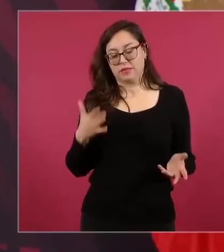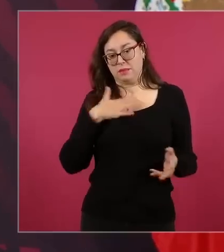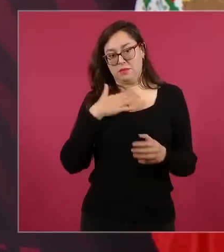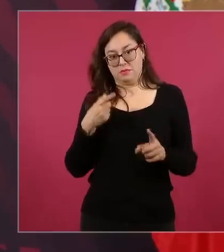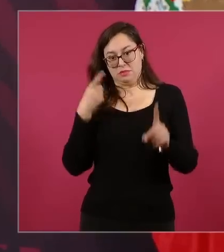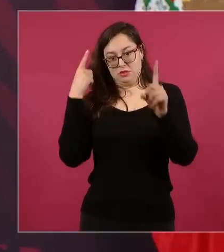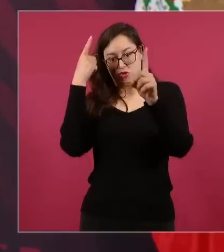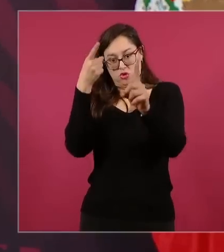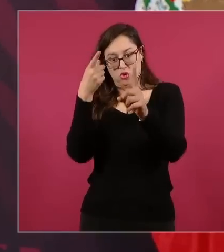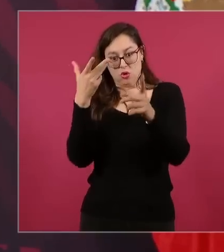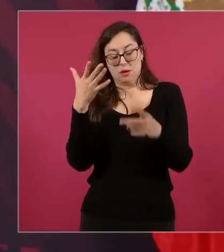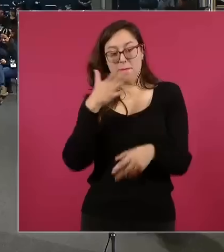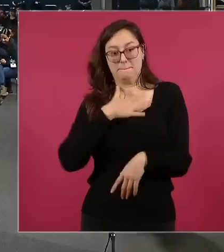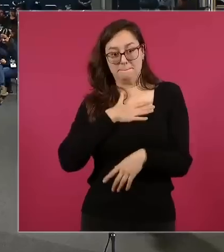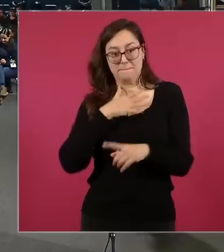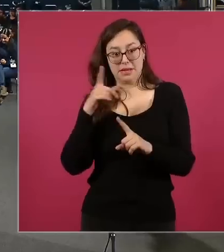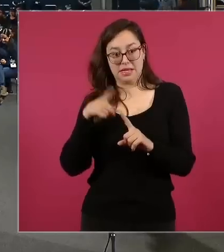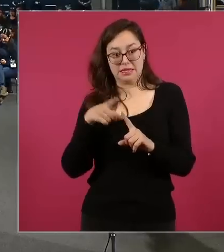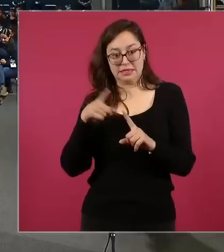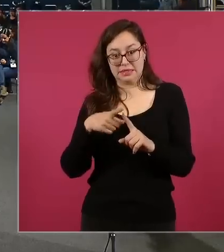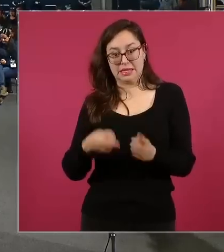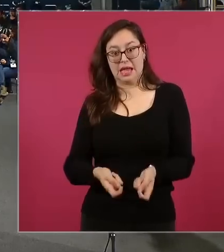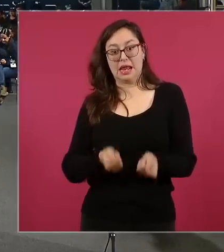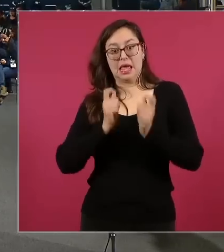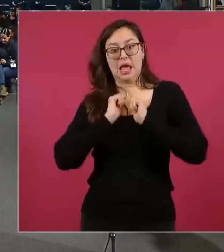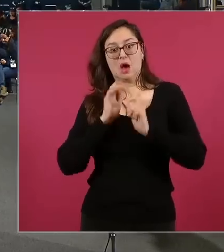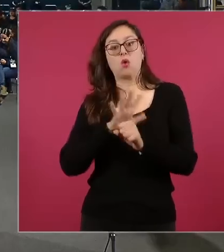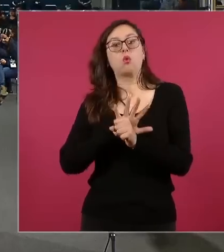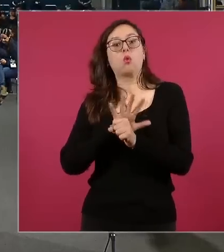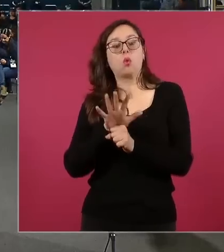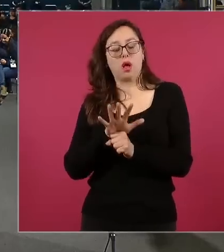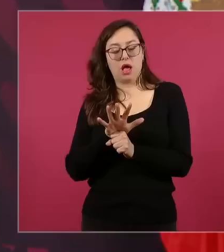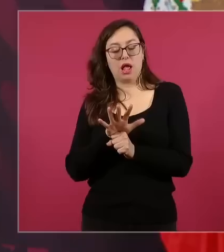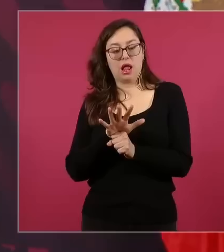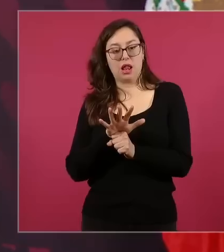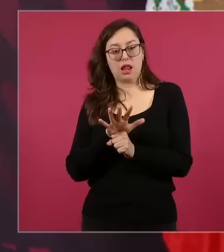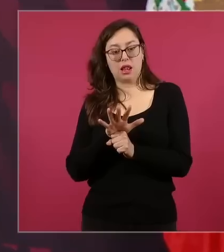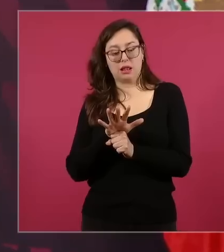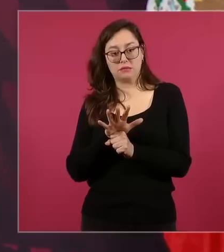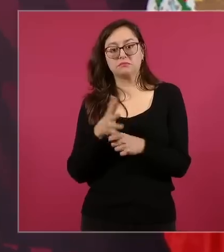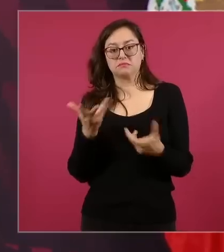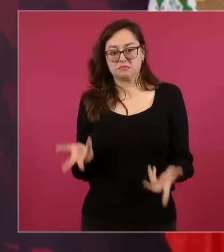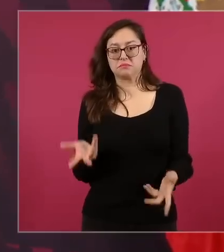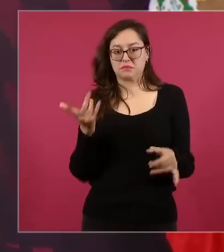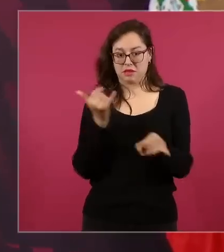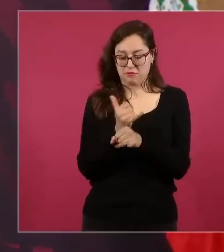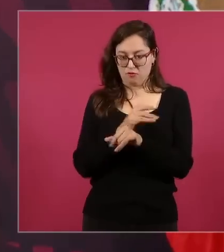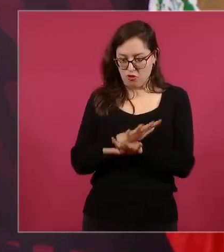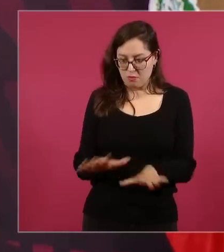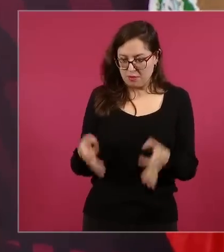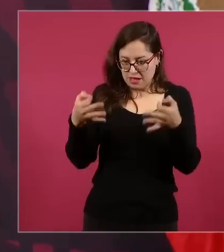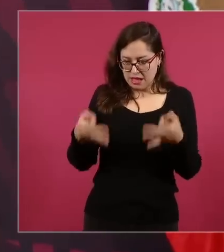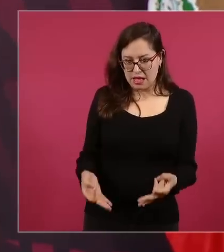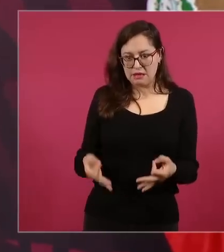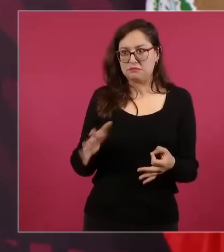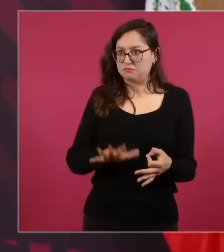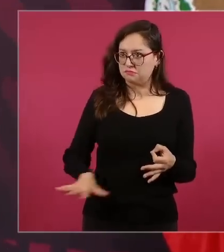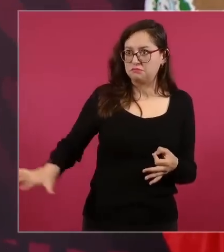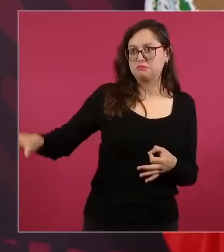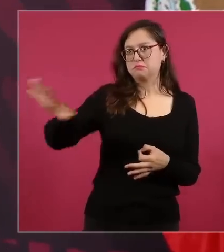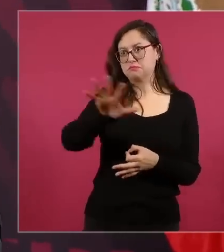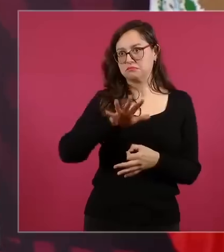misión, la tarea de un político es informar, orientar, concientizar.